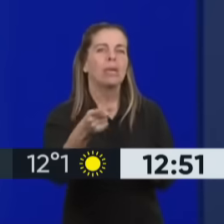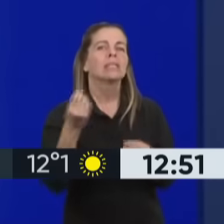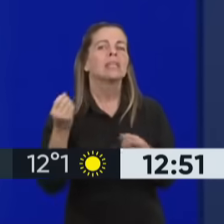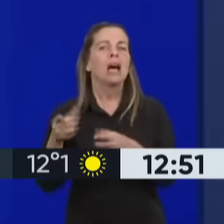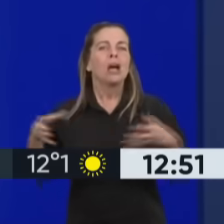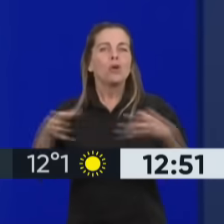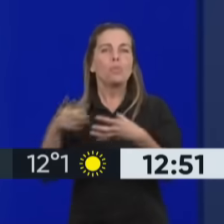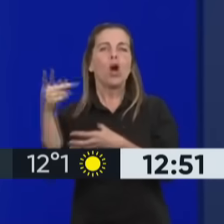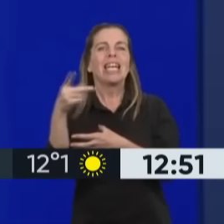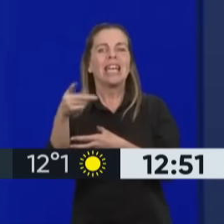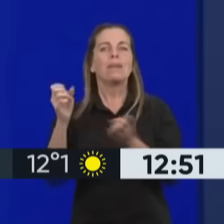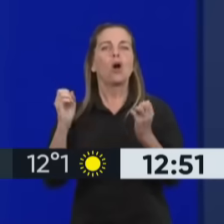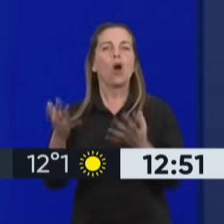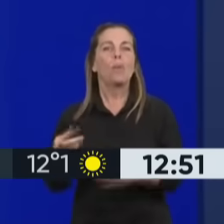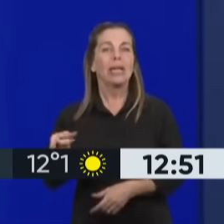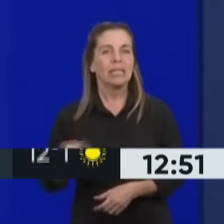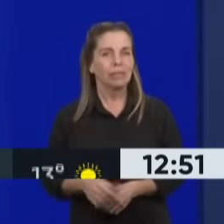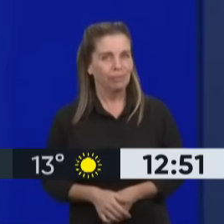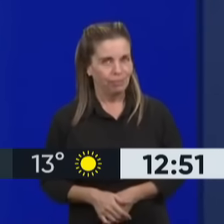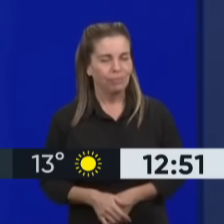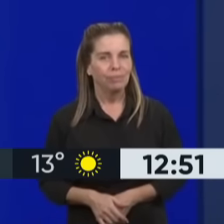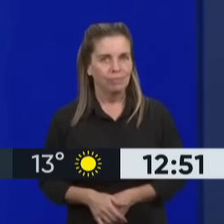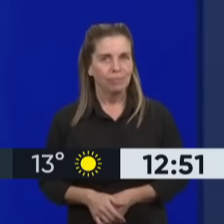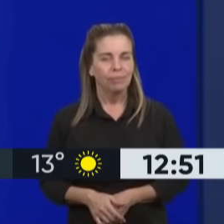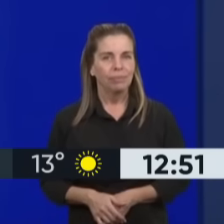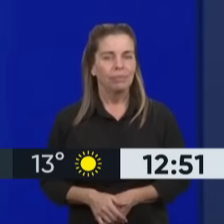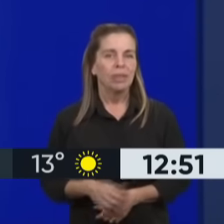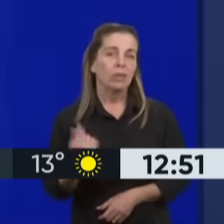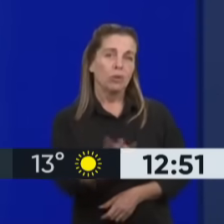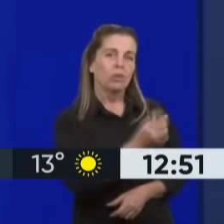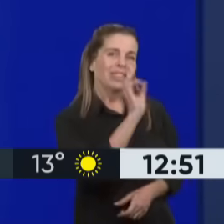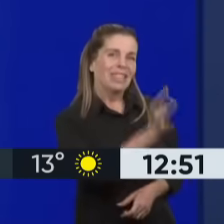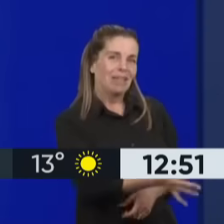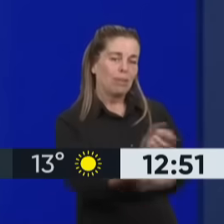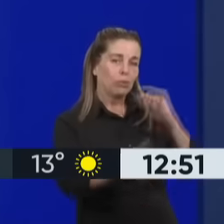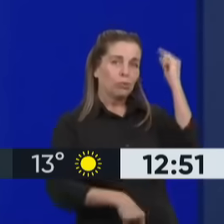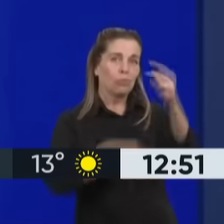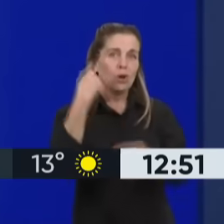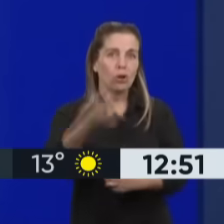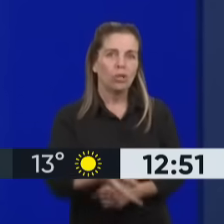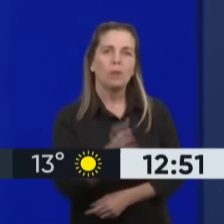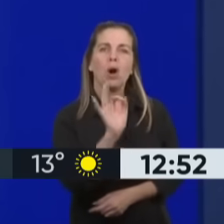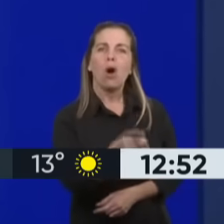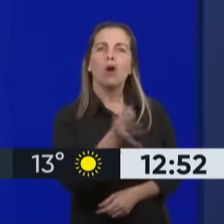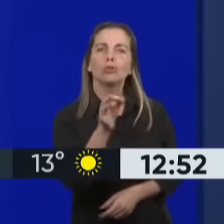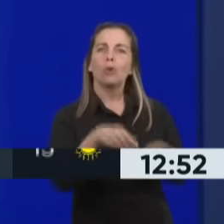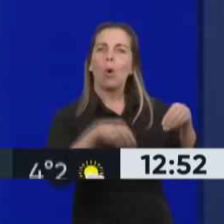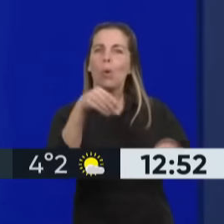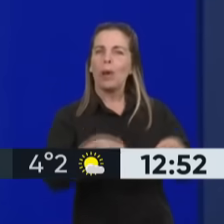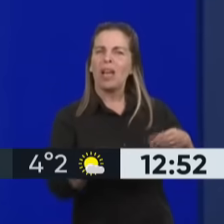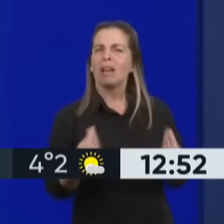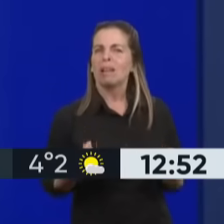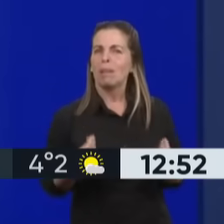Por otra parte, nosotros sabemos que en la elección de octubre se vota